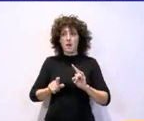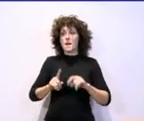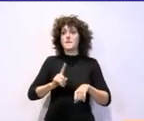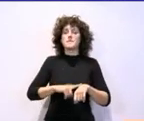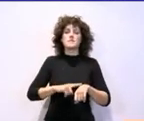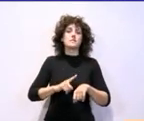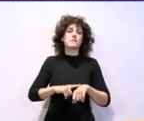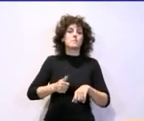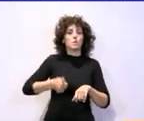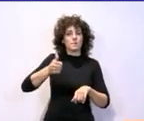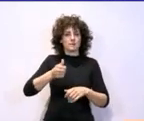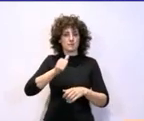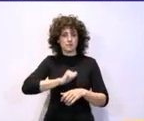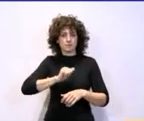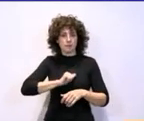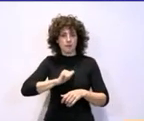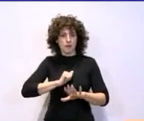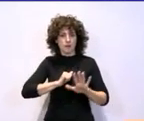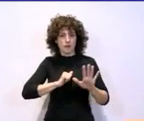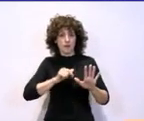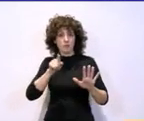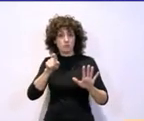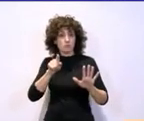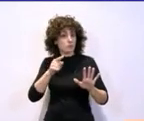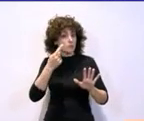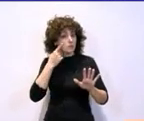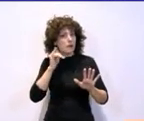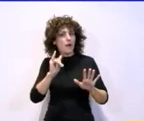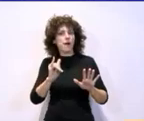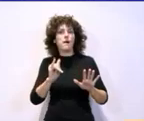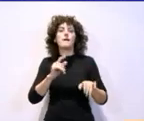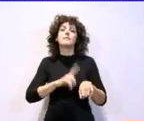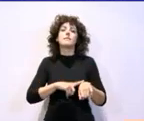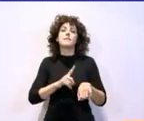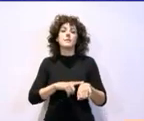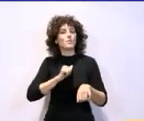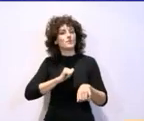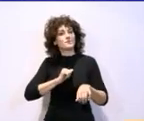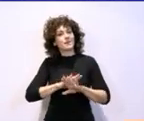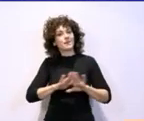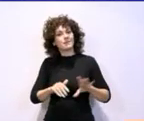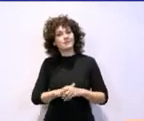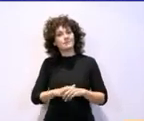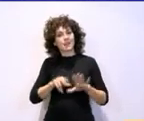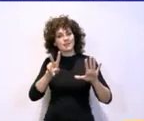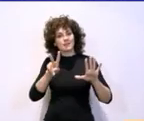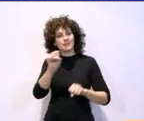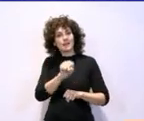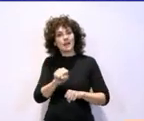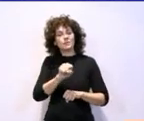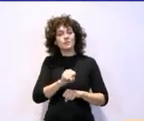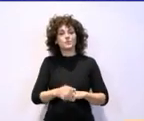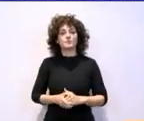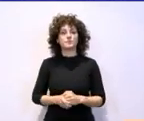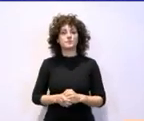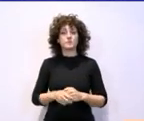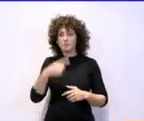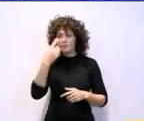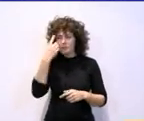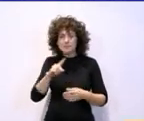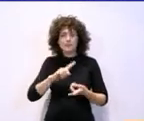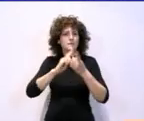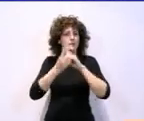lleva en espera y ustedes tienen ya el tiempo de espera, 7 años. Saben ustedes que se modificó